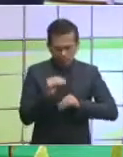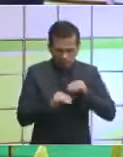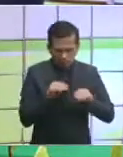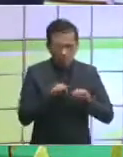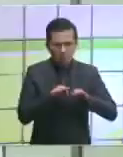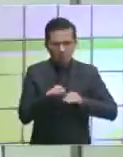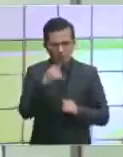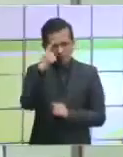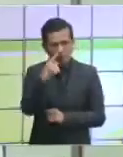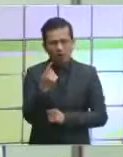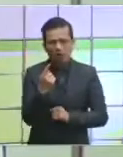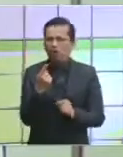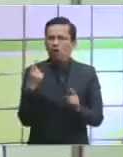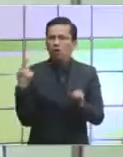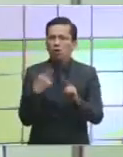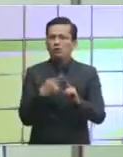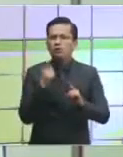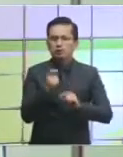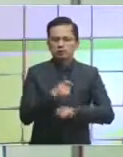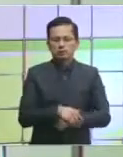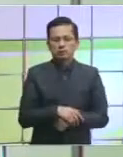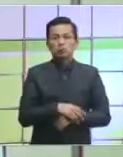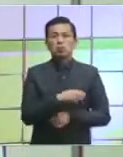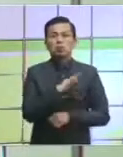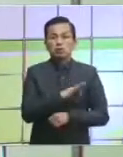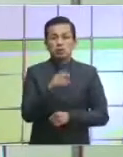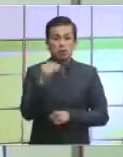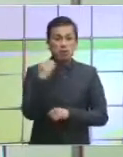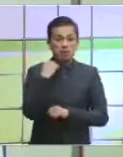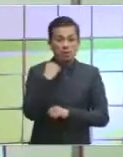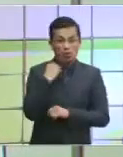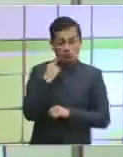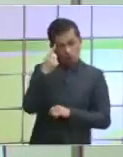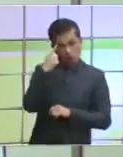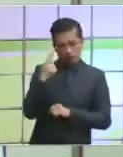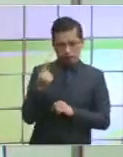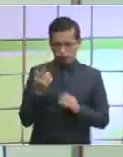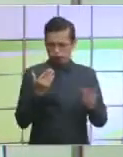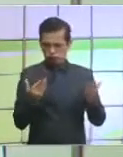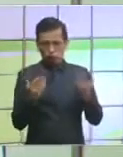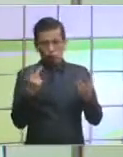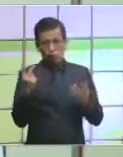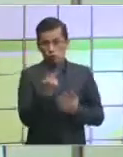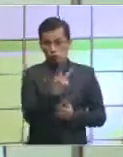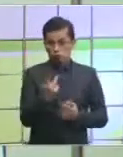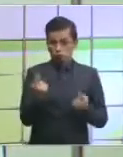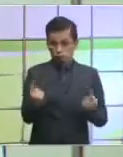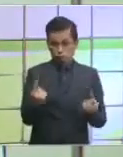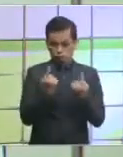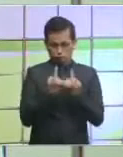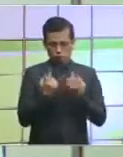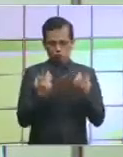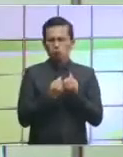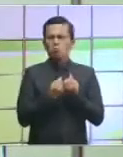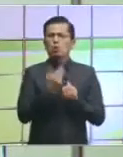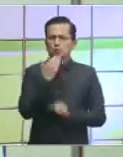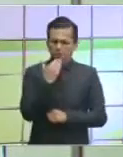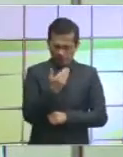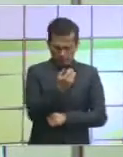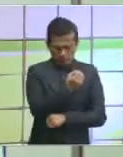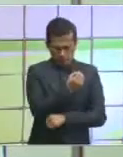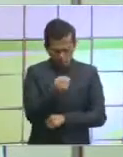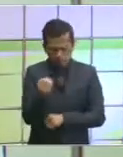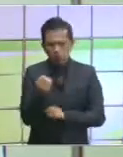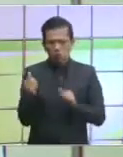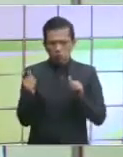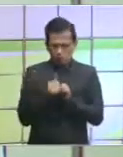propósito con que vengan los abogados de las dos partes juntas en un momento ordenado con la